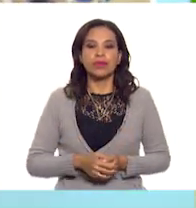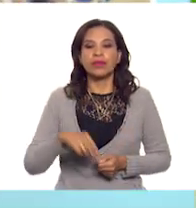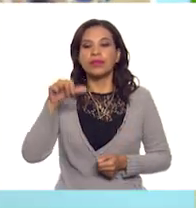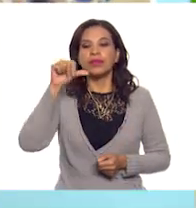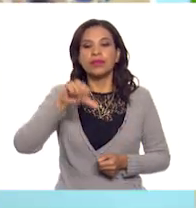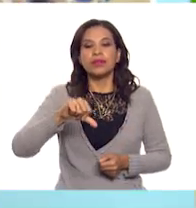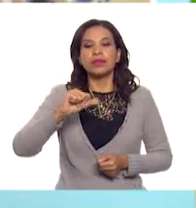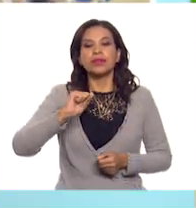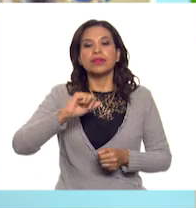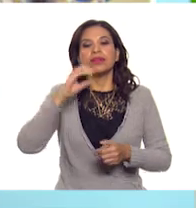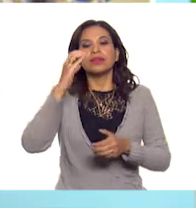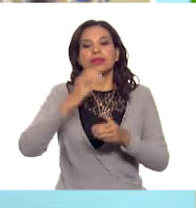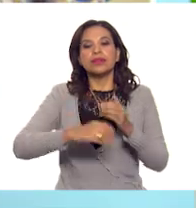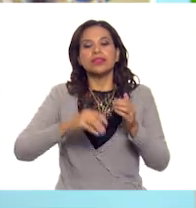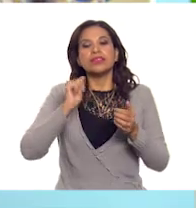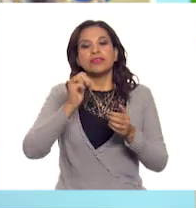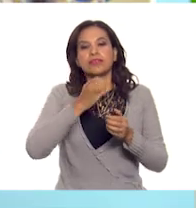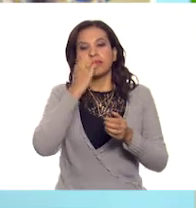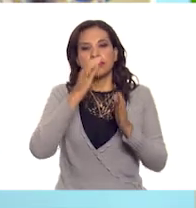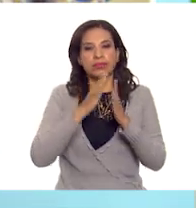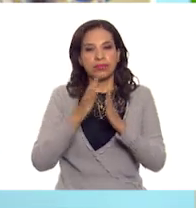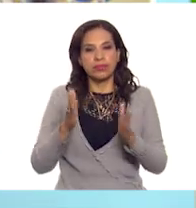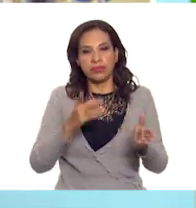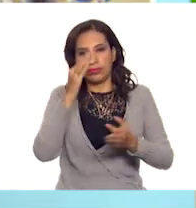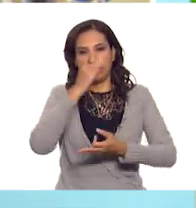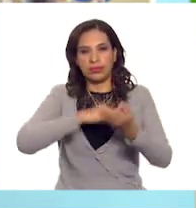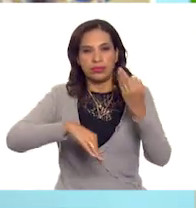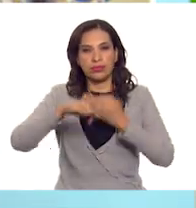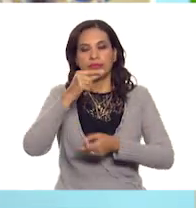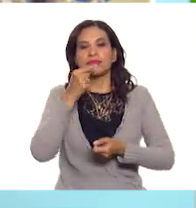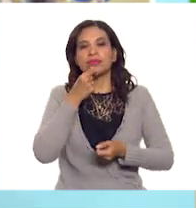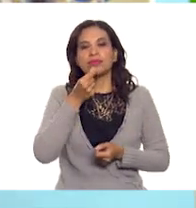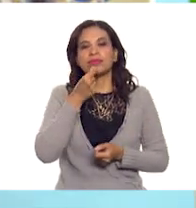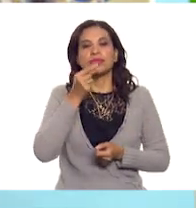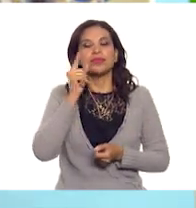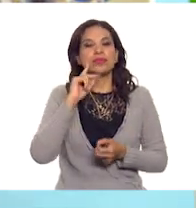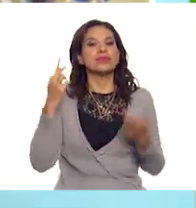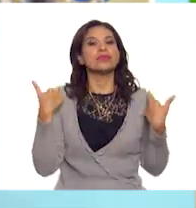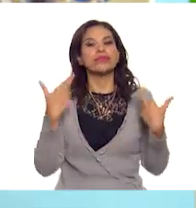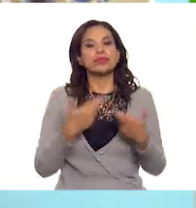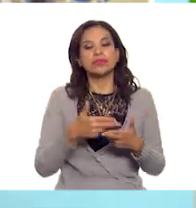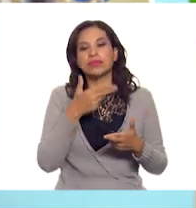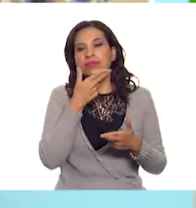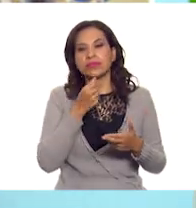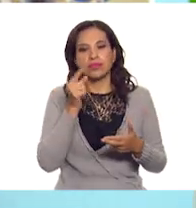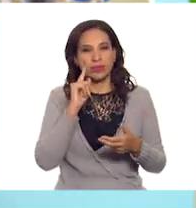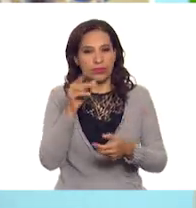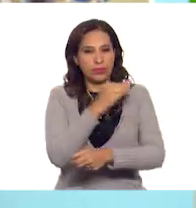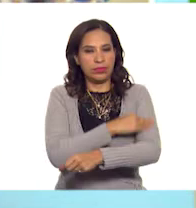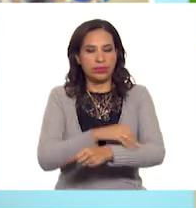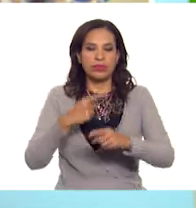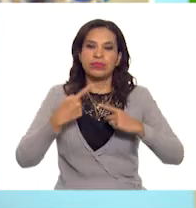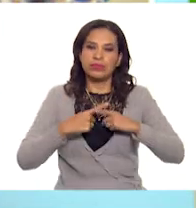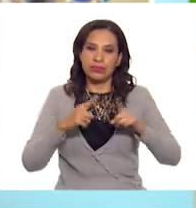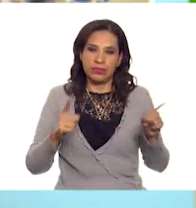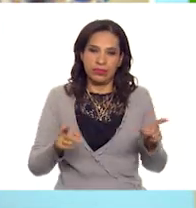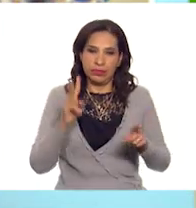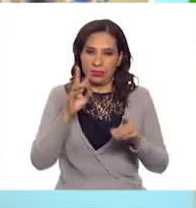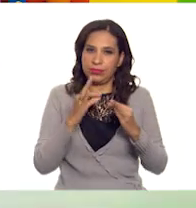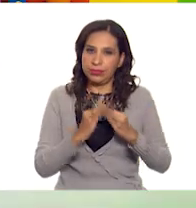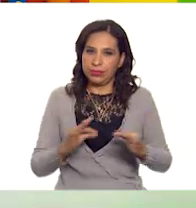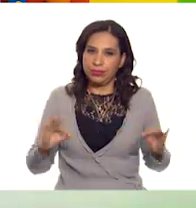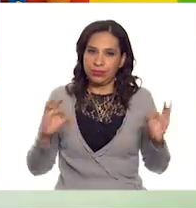hoy concluimos un ciclo escolar que para todos, niñas, niños, maestras, maestros y familias, fue diferente e